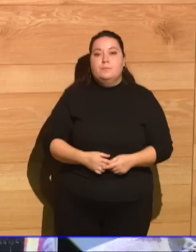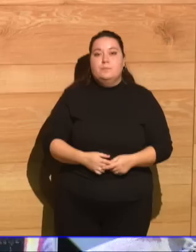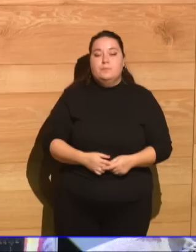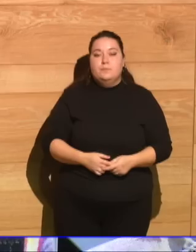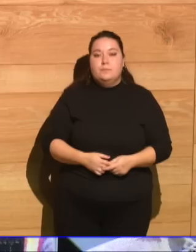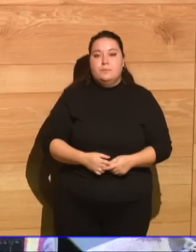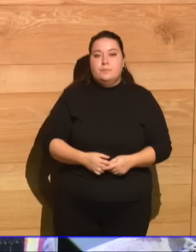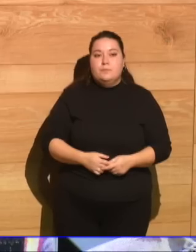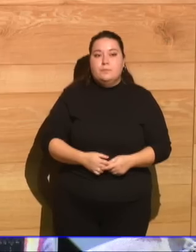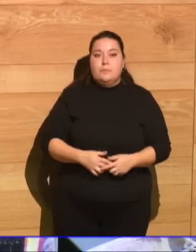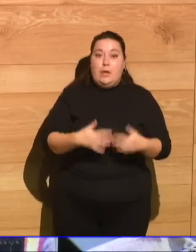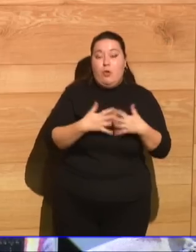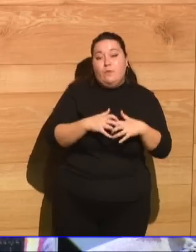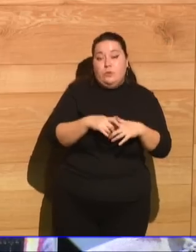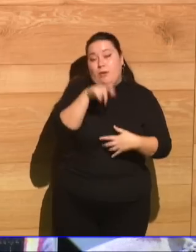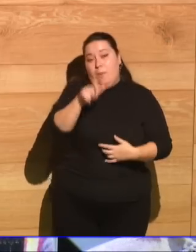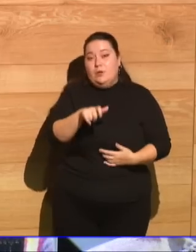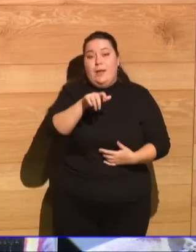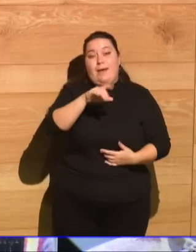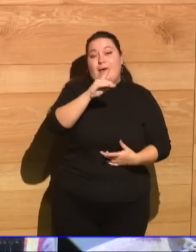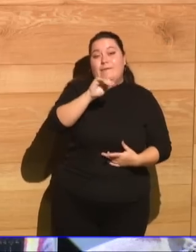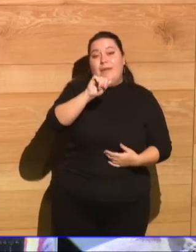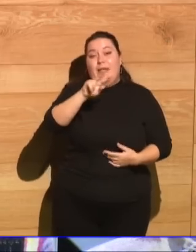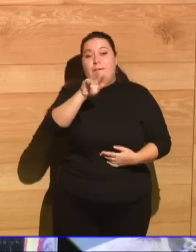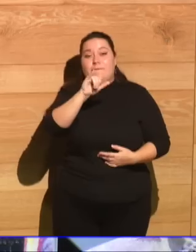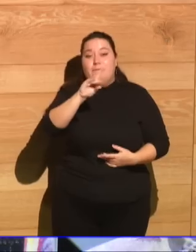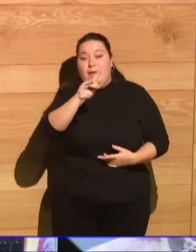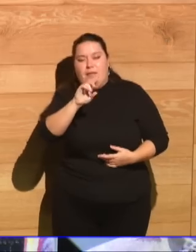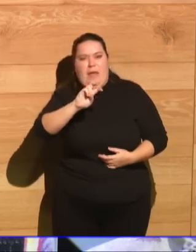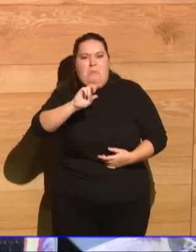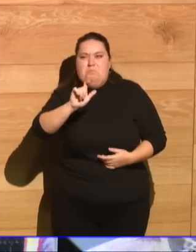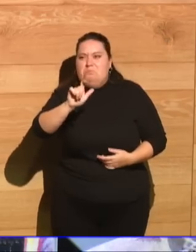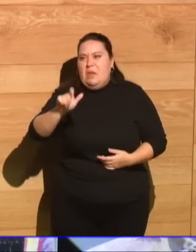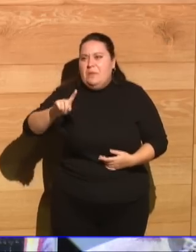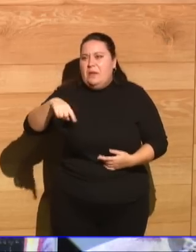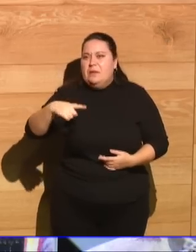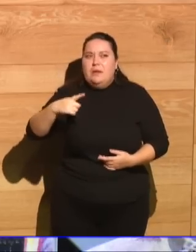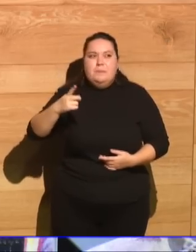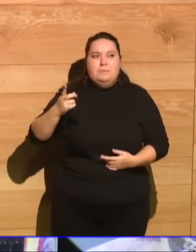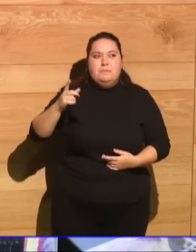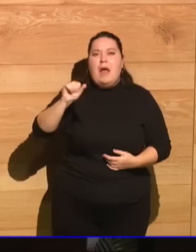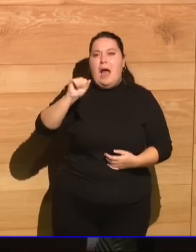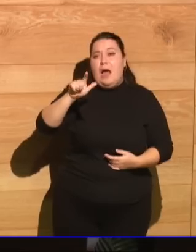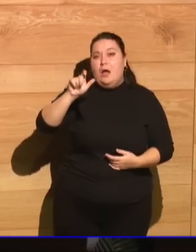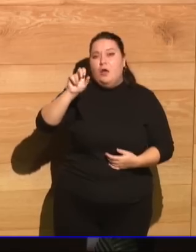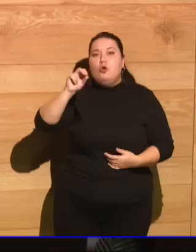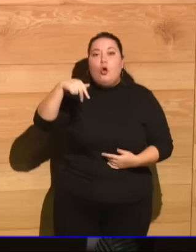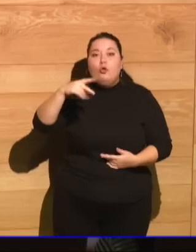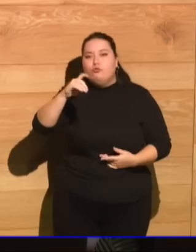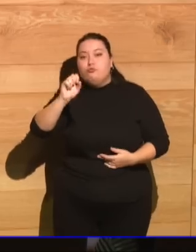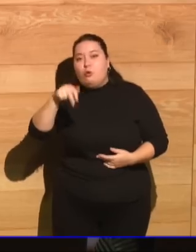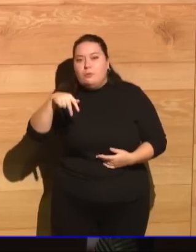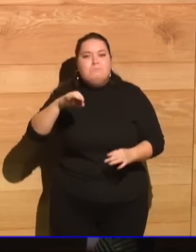tenido a David Lean, por ejemplo, y en fin, la London Films, no es precisamente